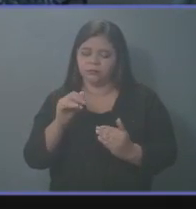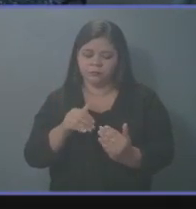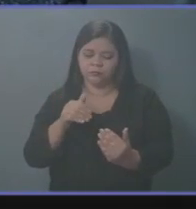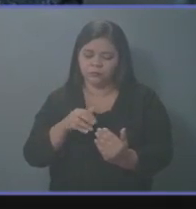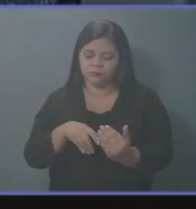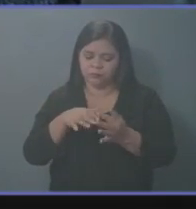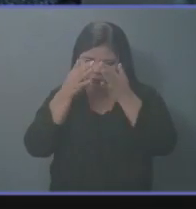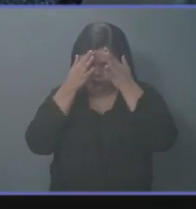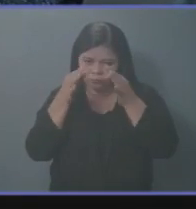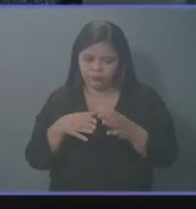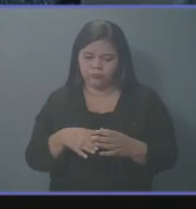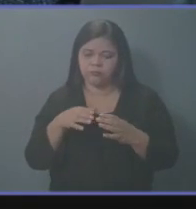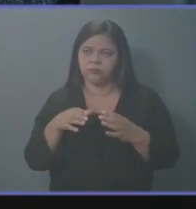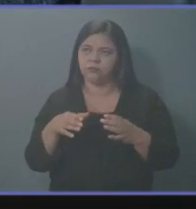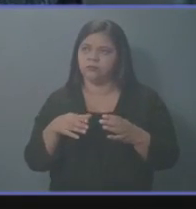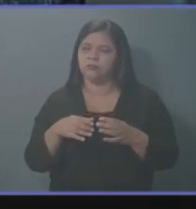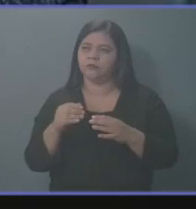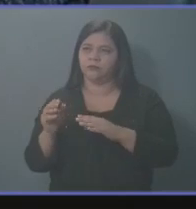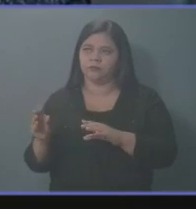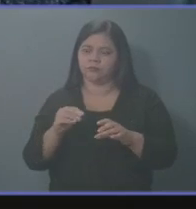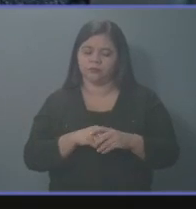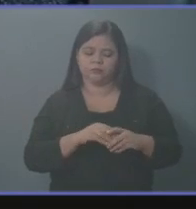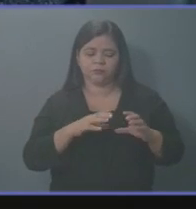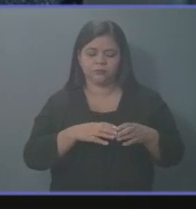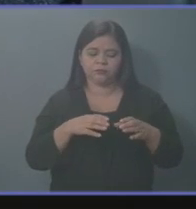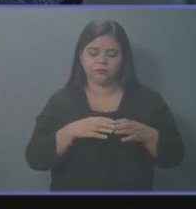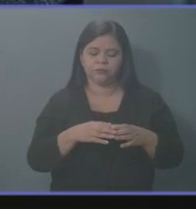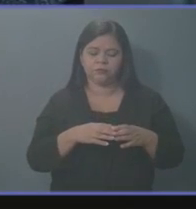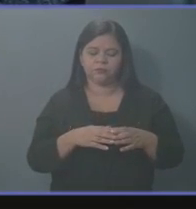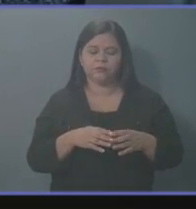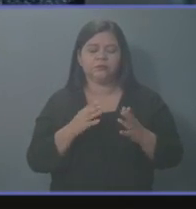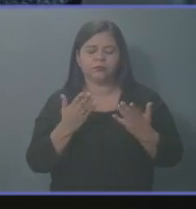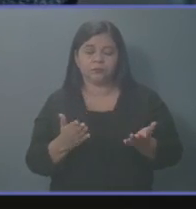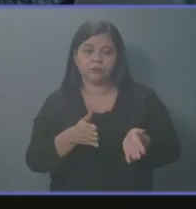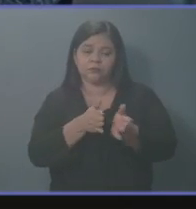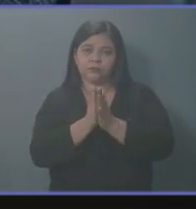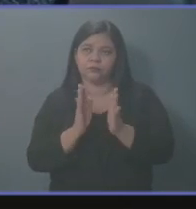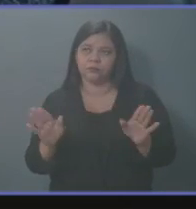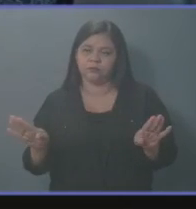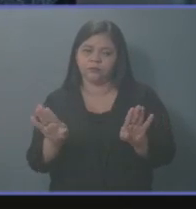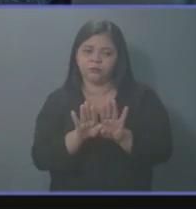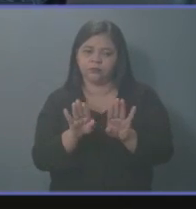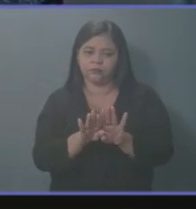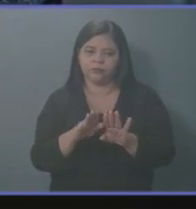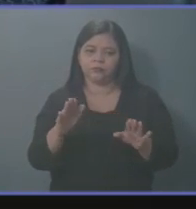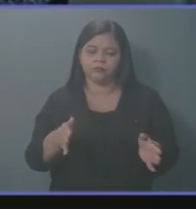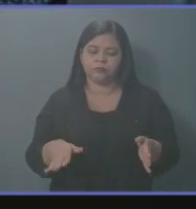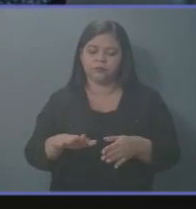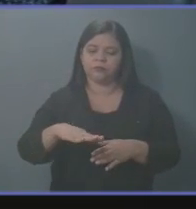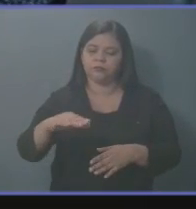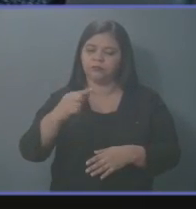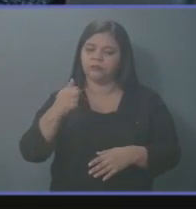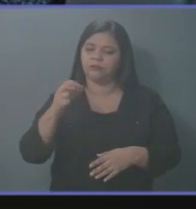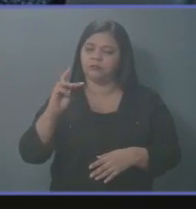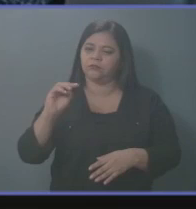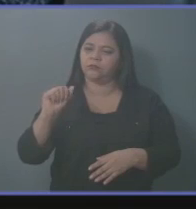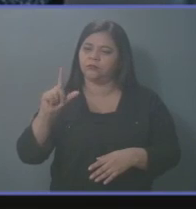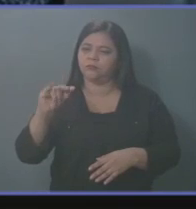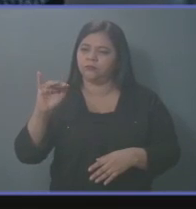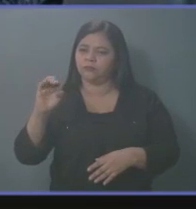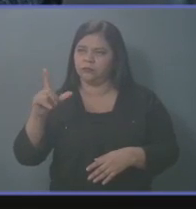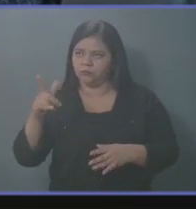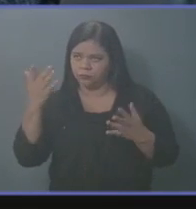el dictamen del cierre de el centro de contención Gamaliel. Para todos es